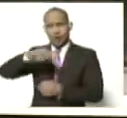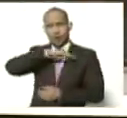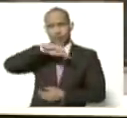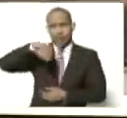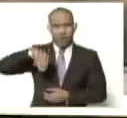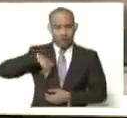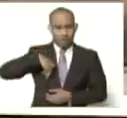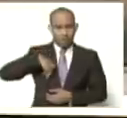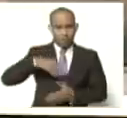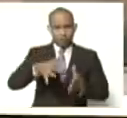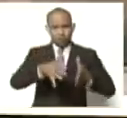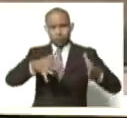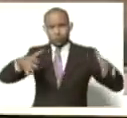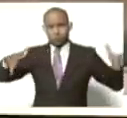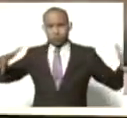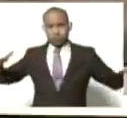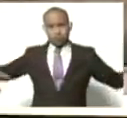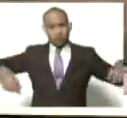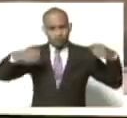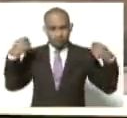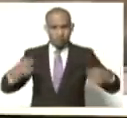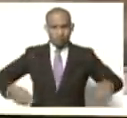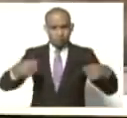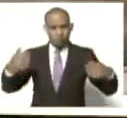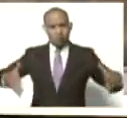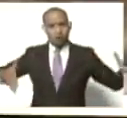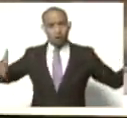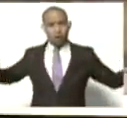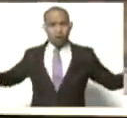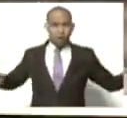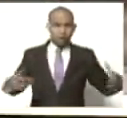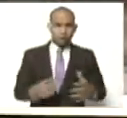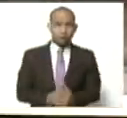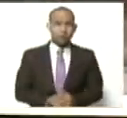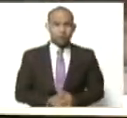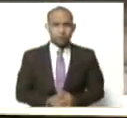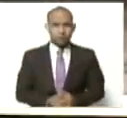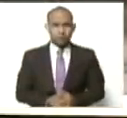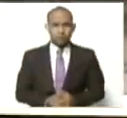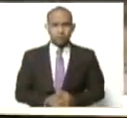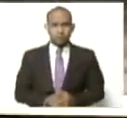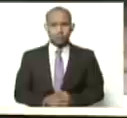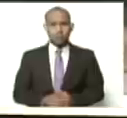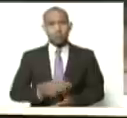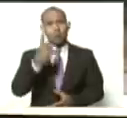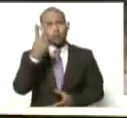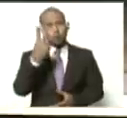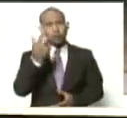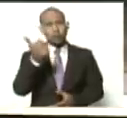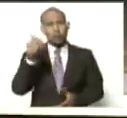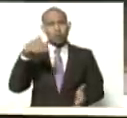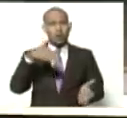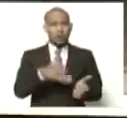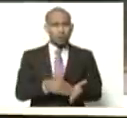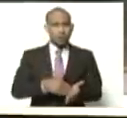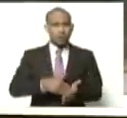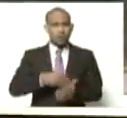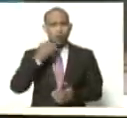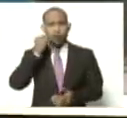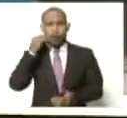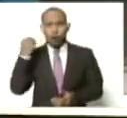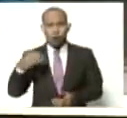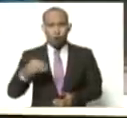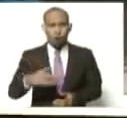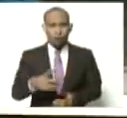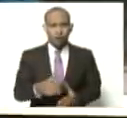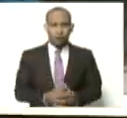nacional. Hay que ver qué partido político, movimiento tiene 210.000 activistas. Todos jóvenes que